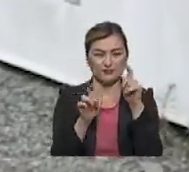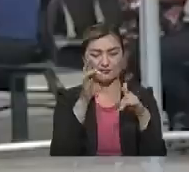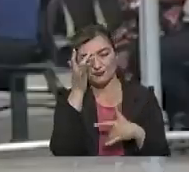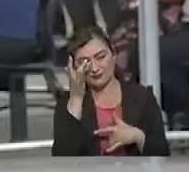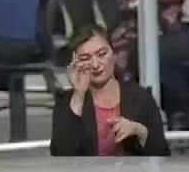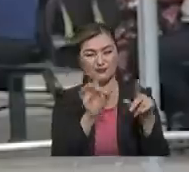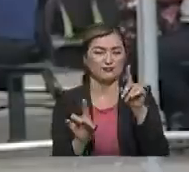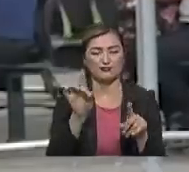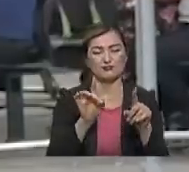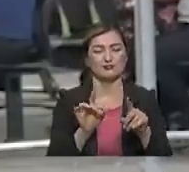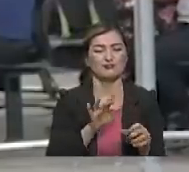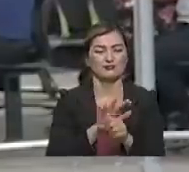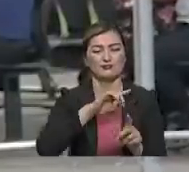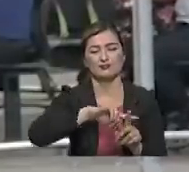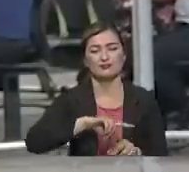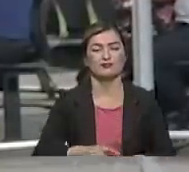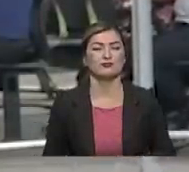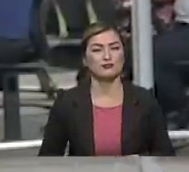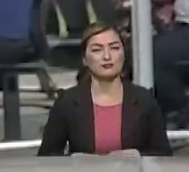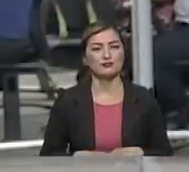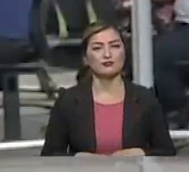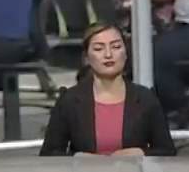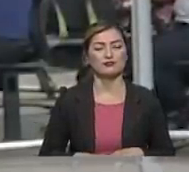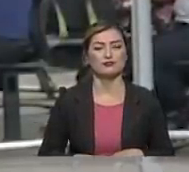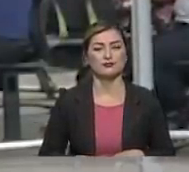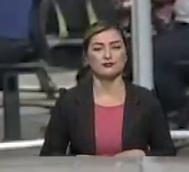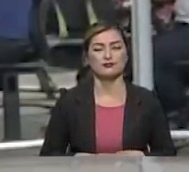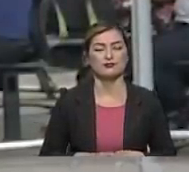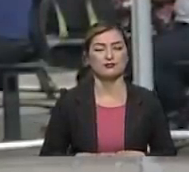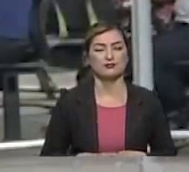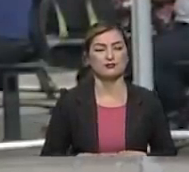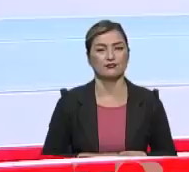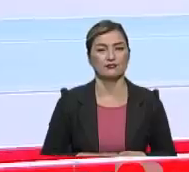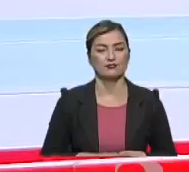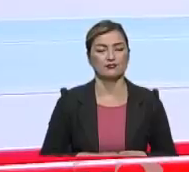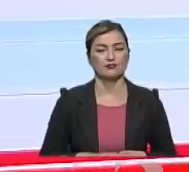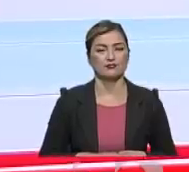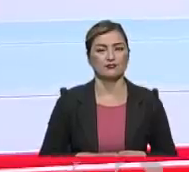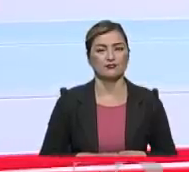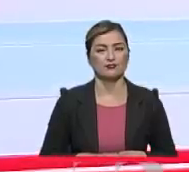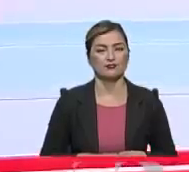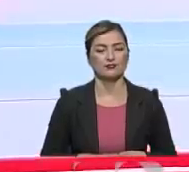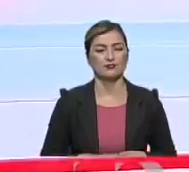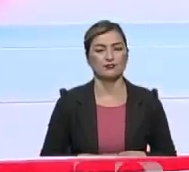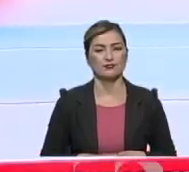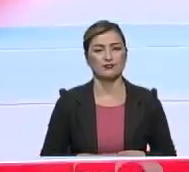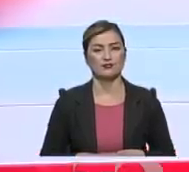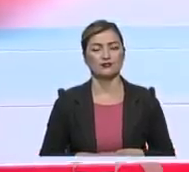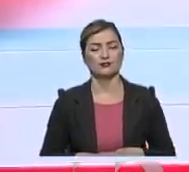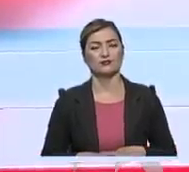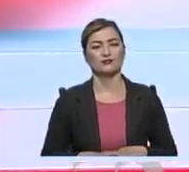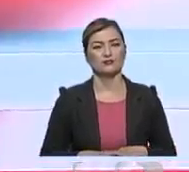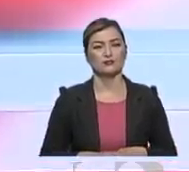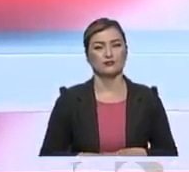personas que cuenten con sintomatologías del virus. Karen Caguano, 24 horas. Al menos 15 o 30 días